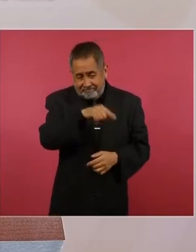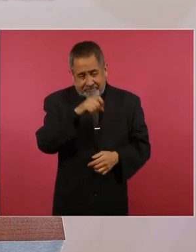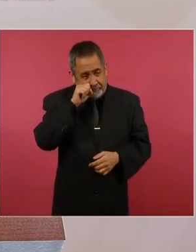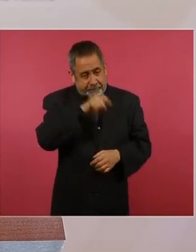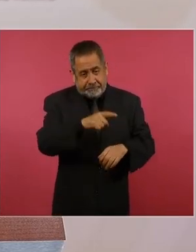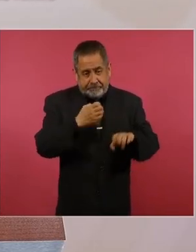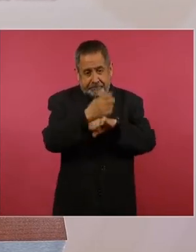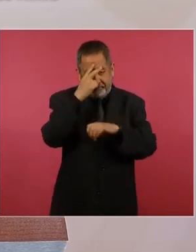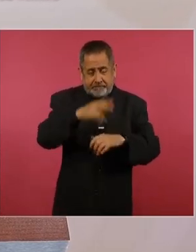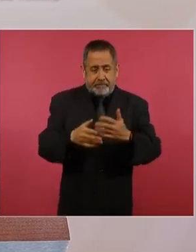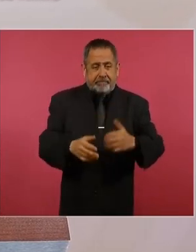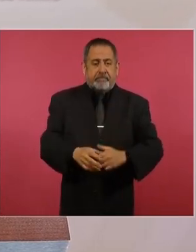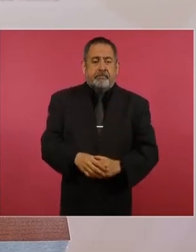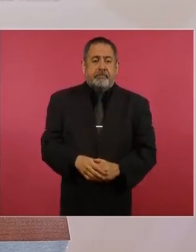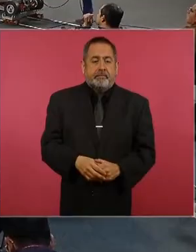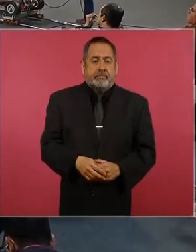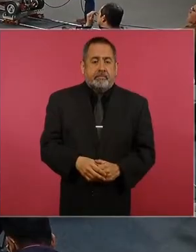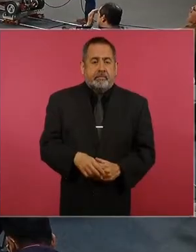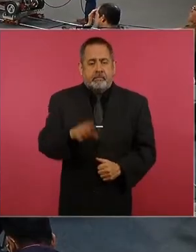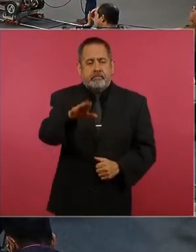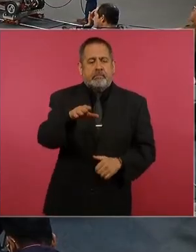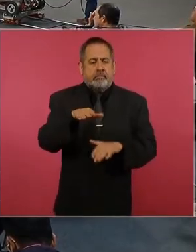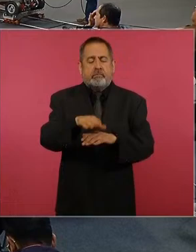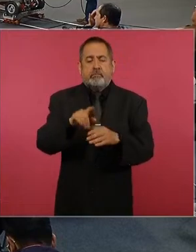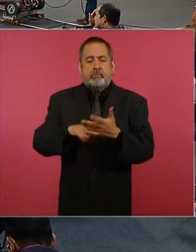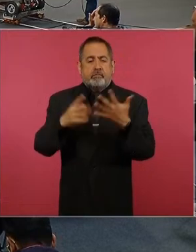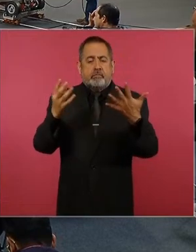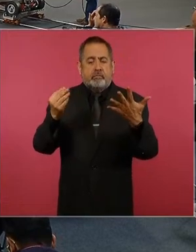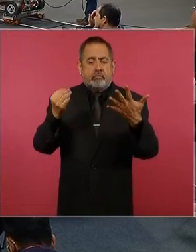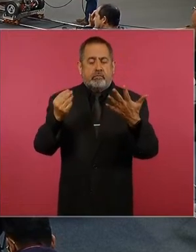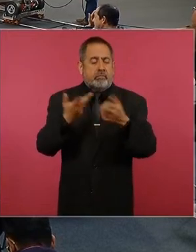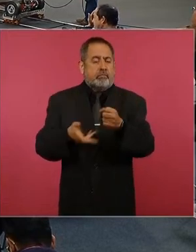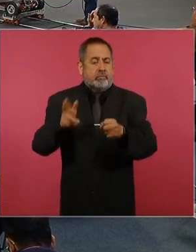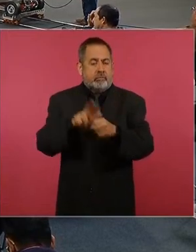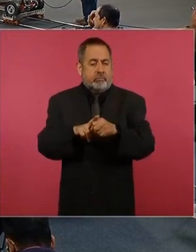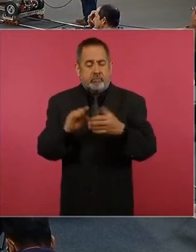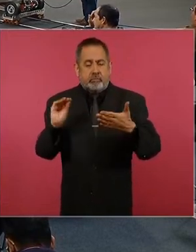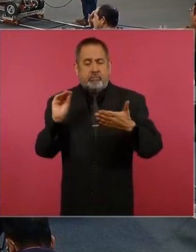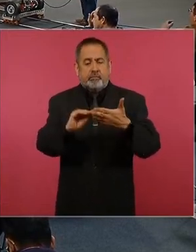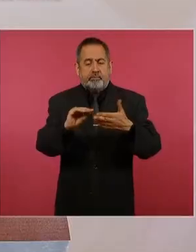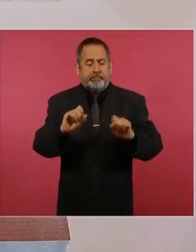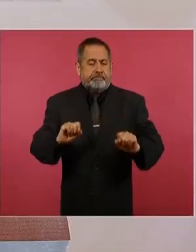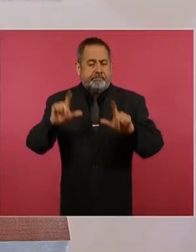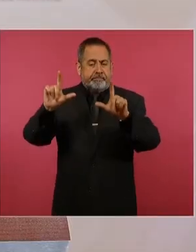A ver, de los nueve hospitales, pon el de